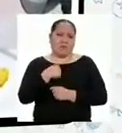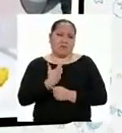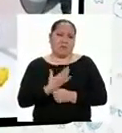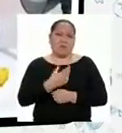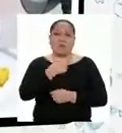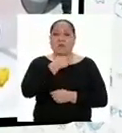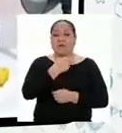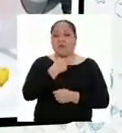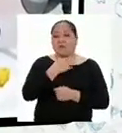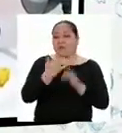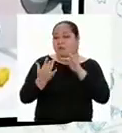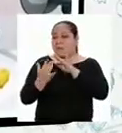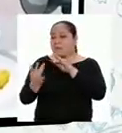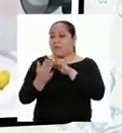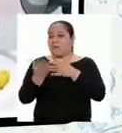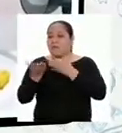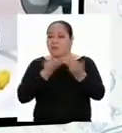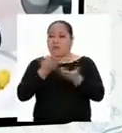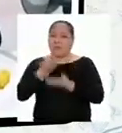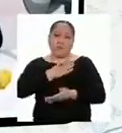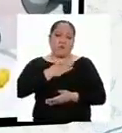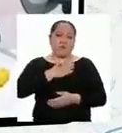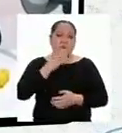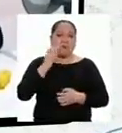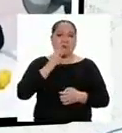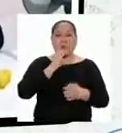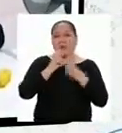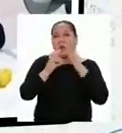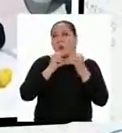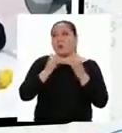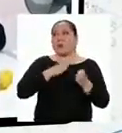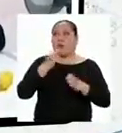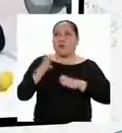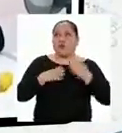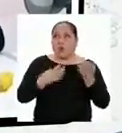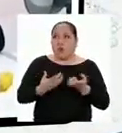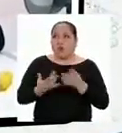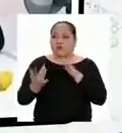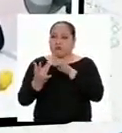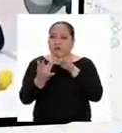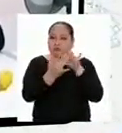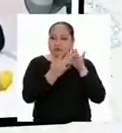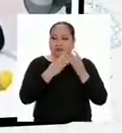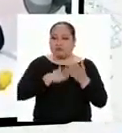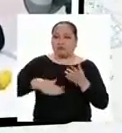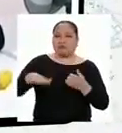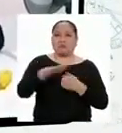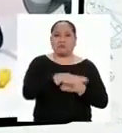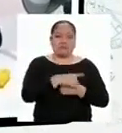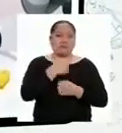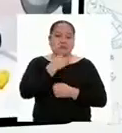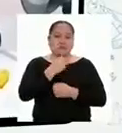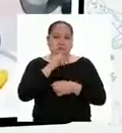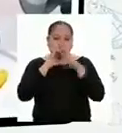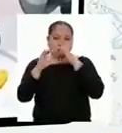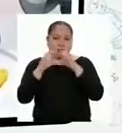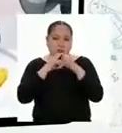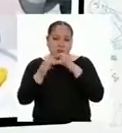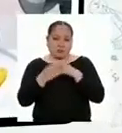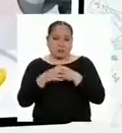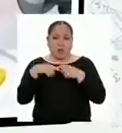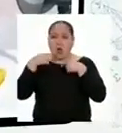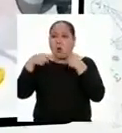gusta interactuar con ellos sobre mis emociones, interactuamos entre todos, me gusta conversar con ellos, contarnos sobre